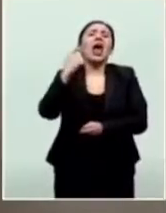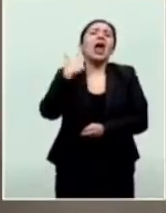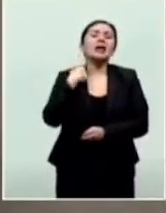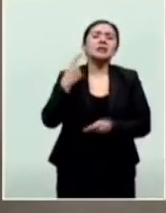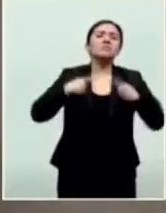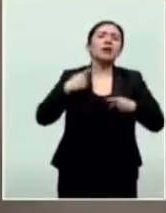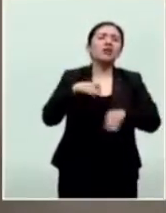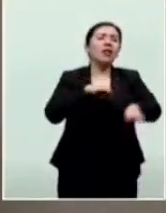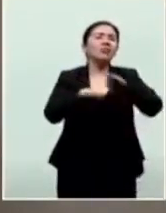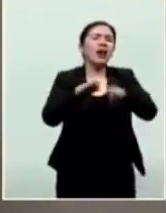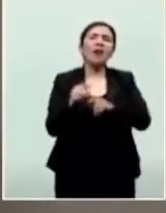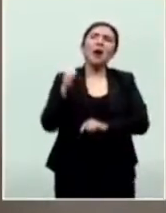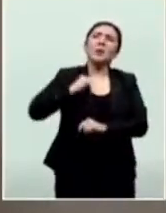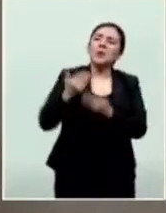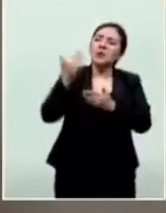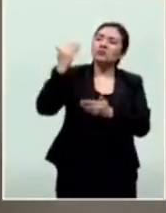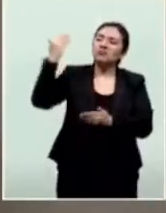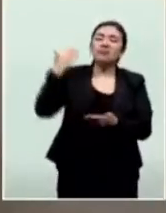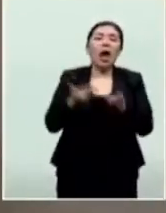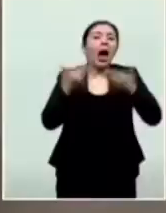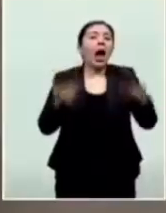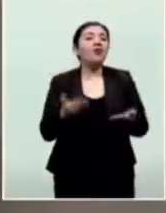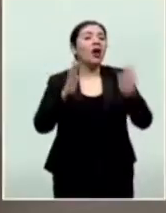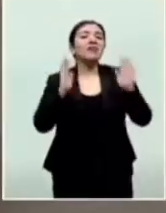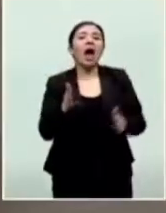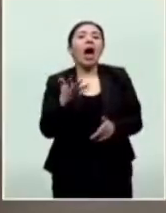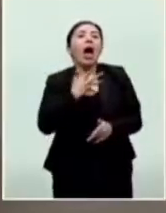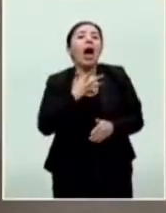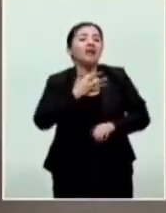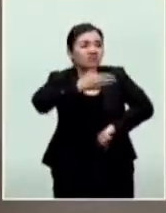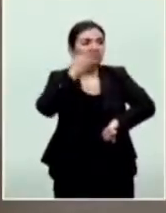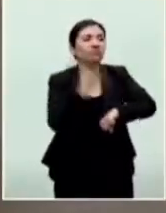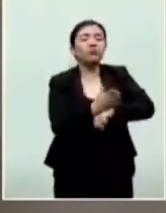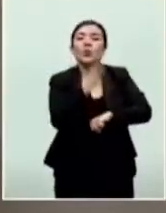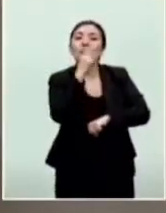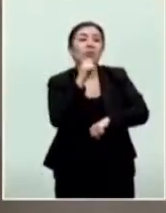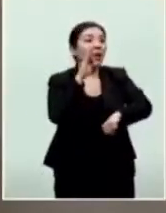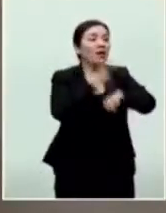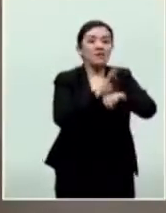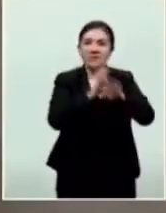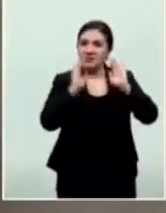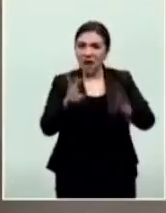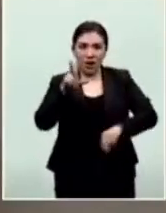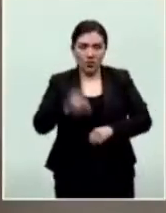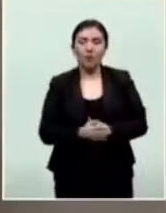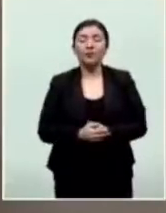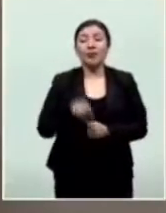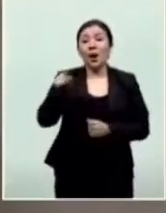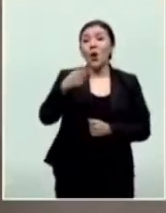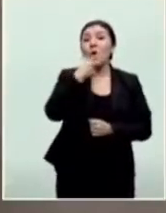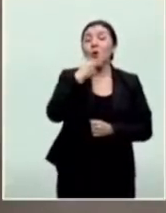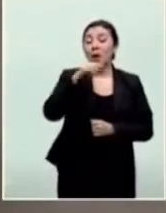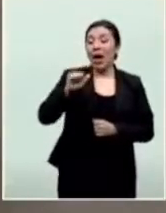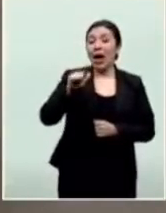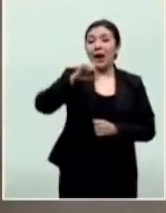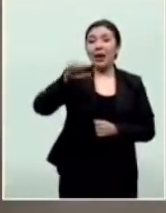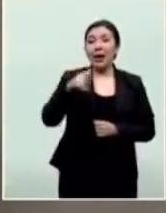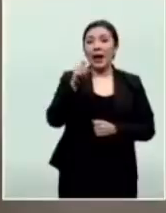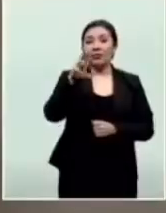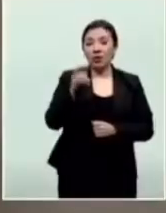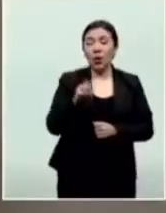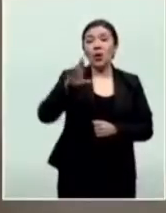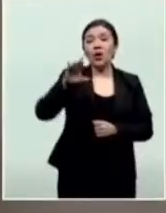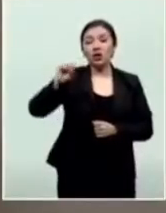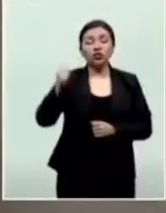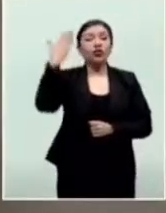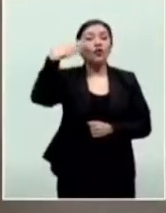que han visto perder sus privilegios de impunidad y de corrupción. En el caso de Alejandro Ríos Camarena, que